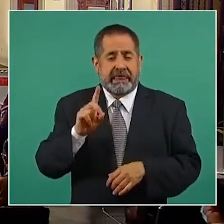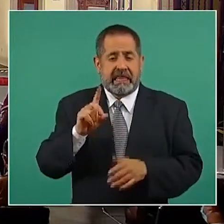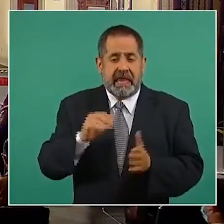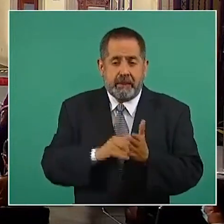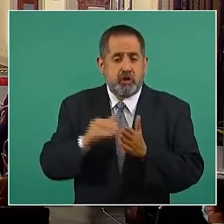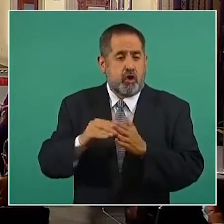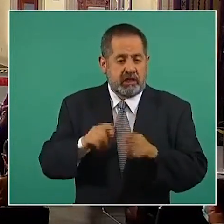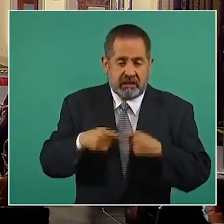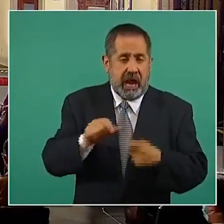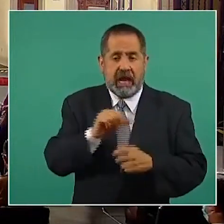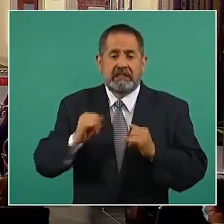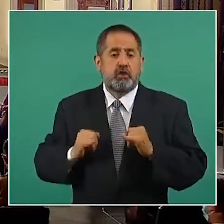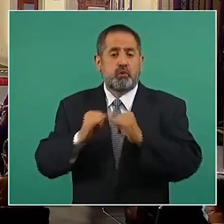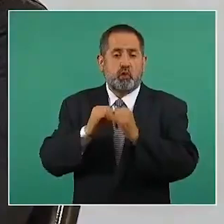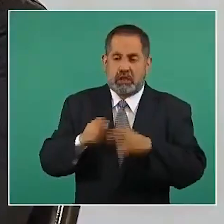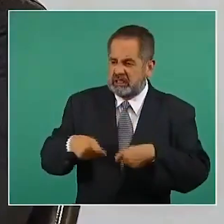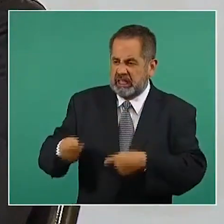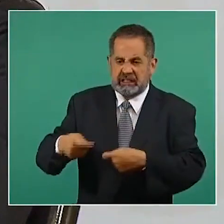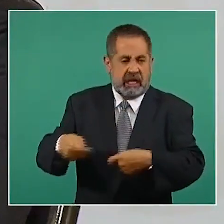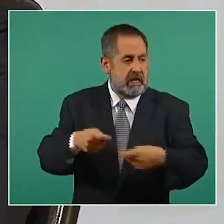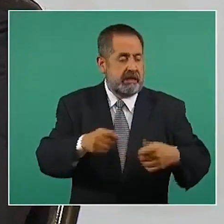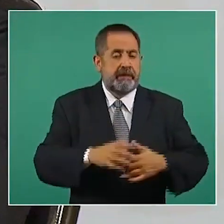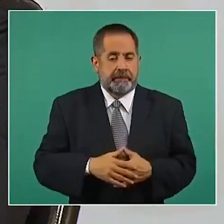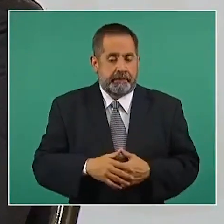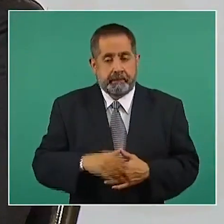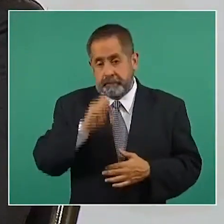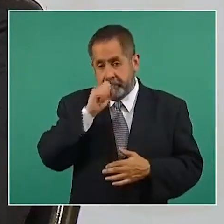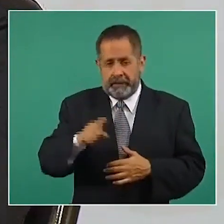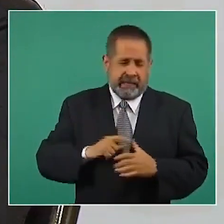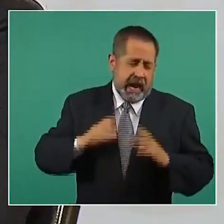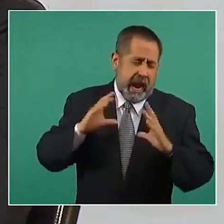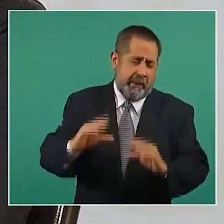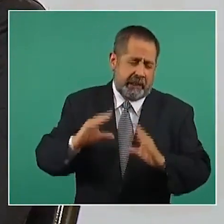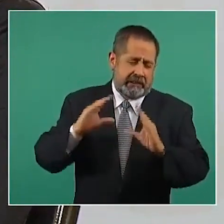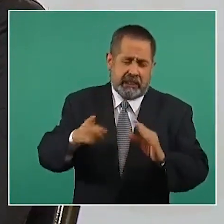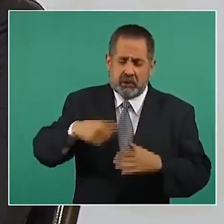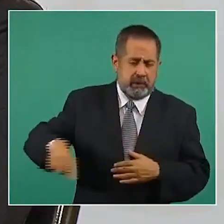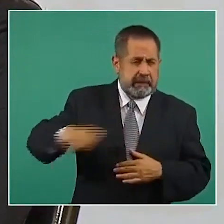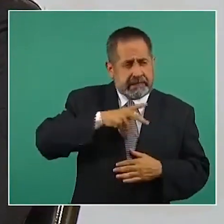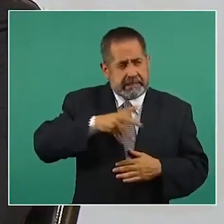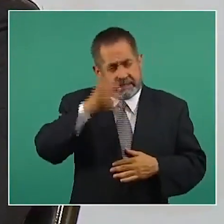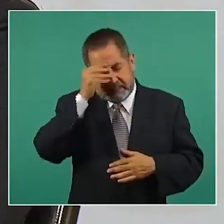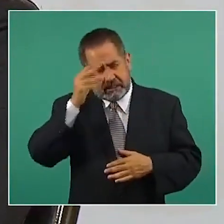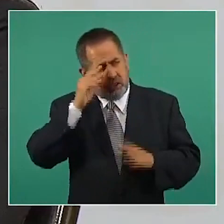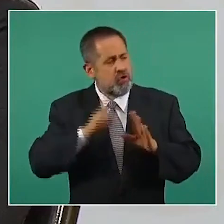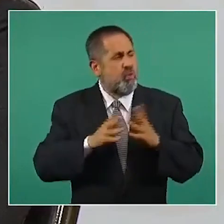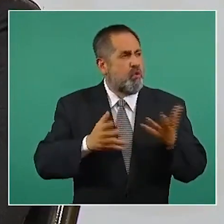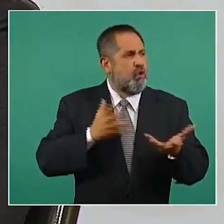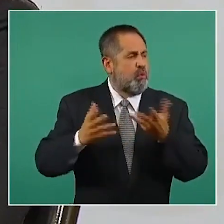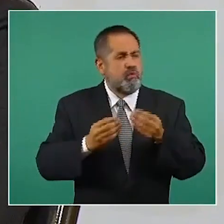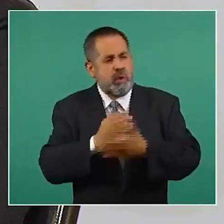las instituciones. Y finalmente la capacitación, hubo una capacitación continua sobre manejo